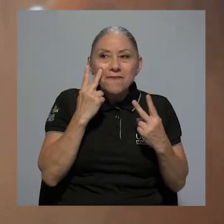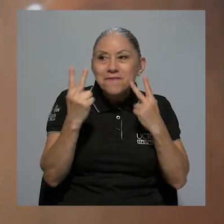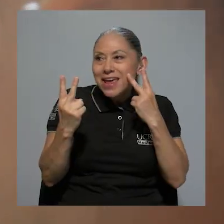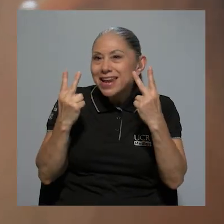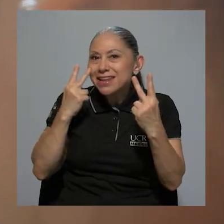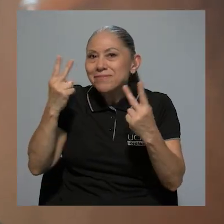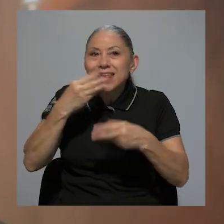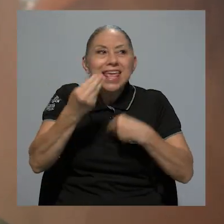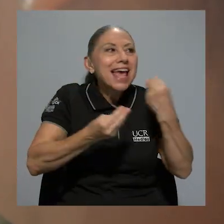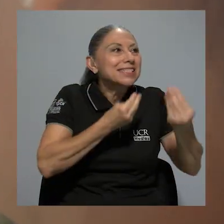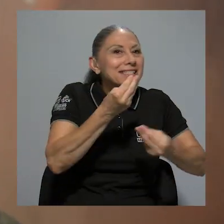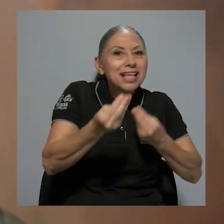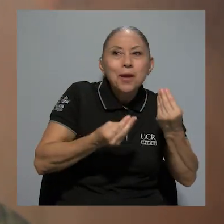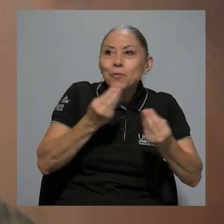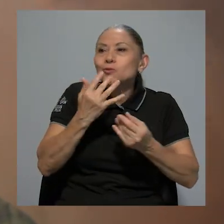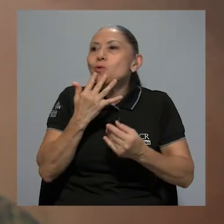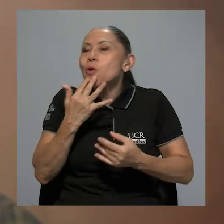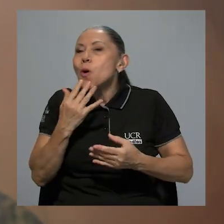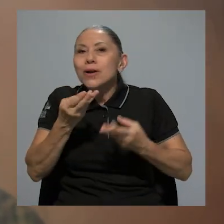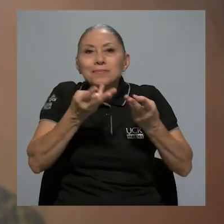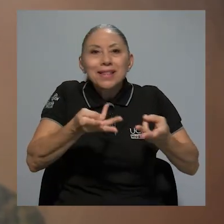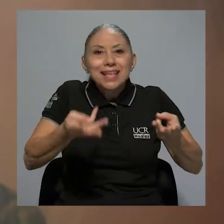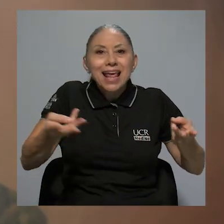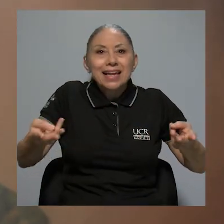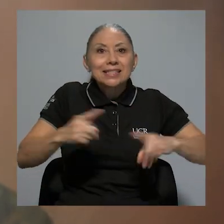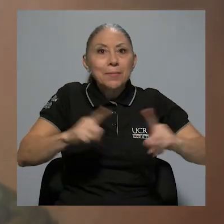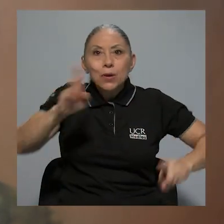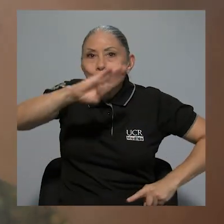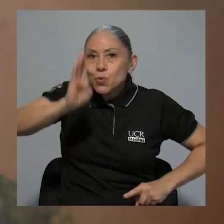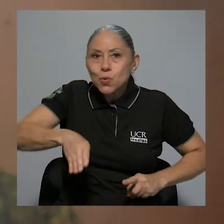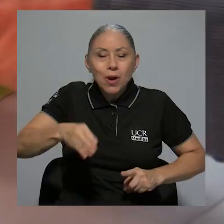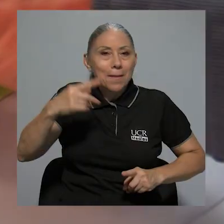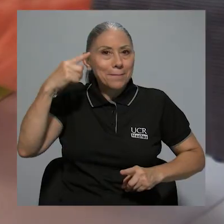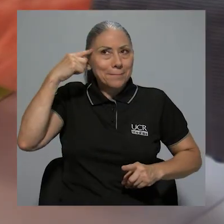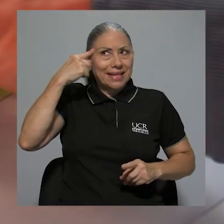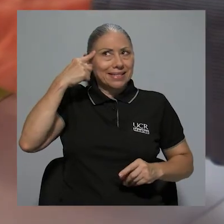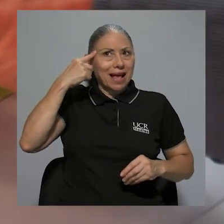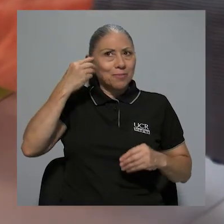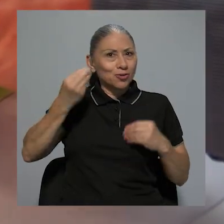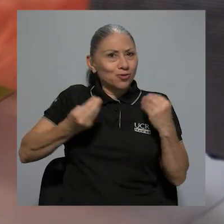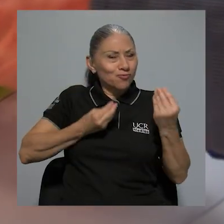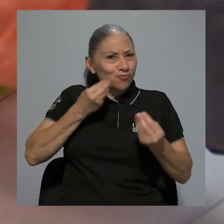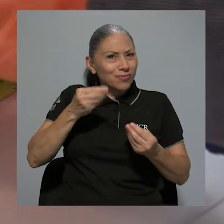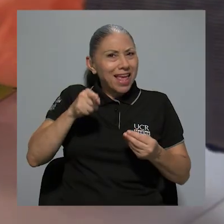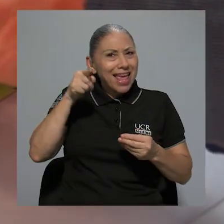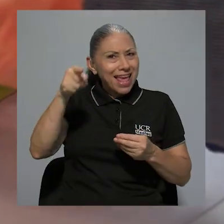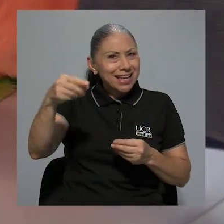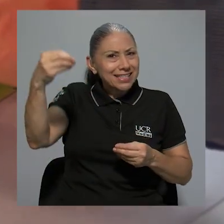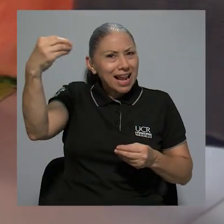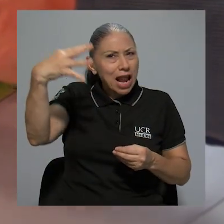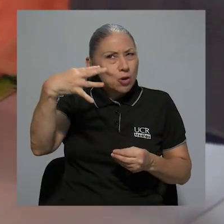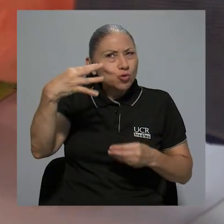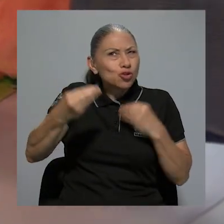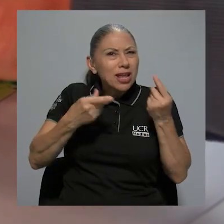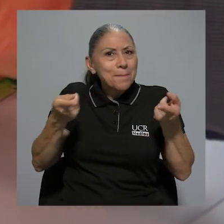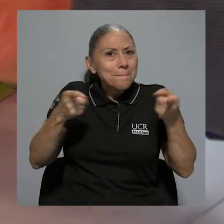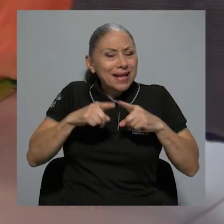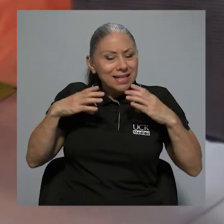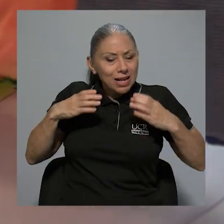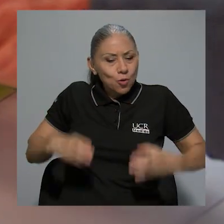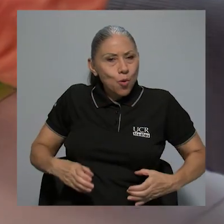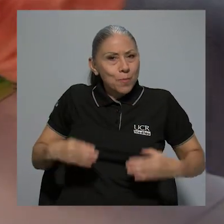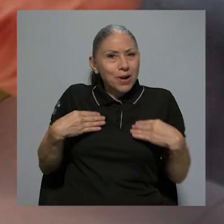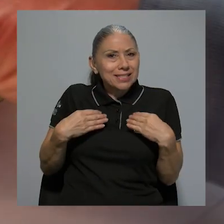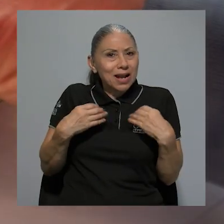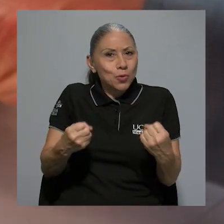que hacemos, para ver los colores, para ver los materiales, pero nunca pensamos en lo que eso genera a nivel no visual, en el cuerpo,